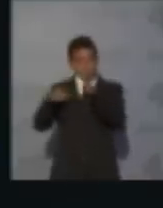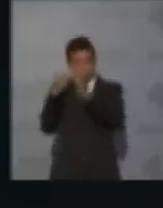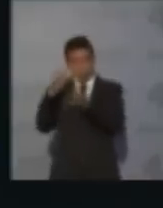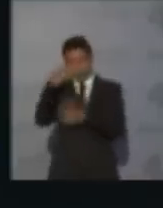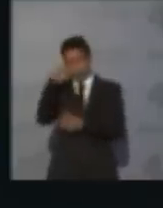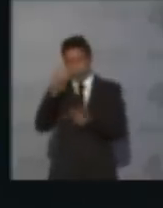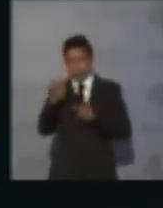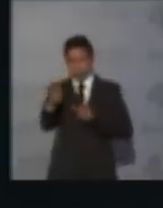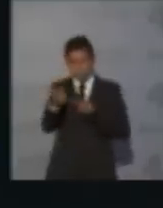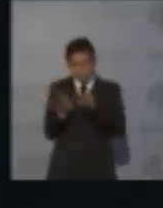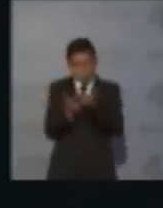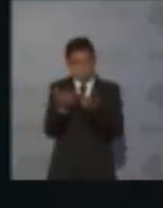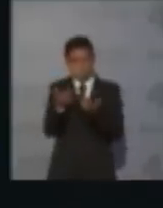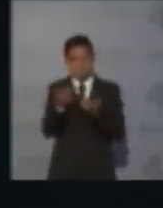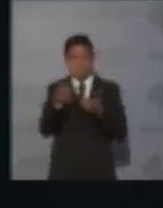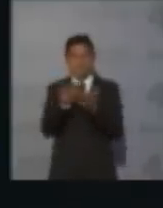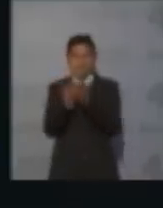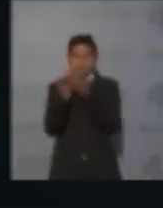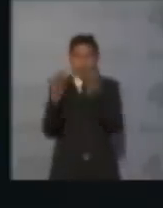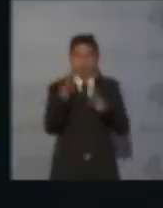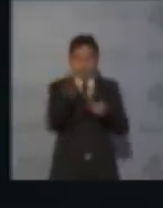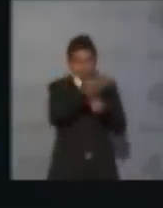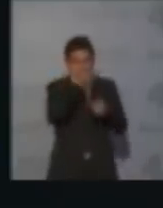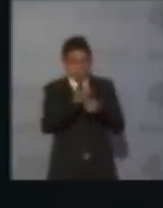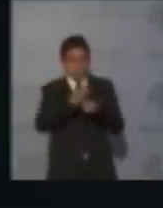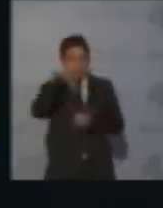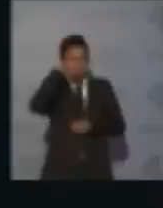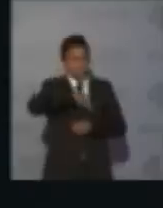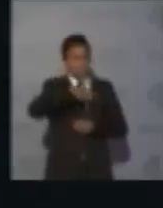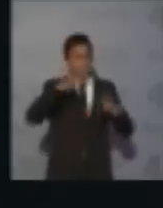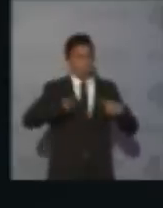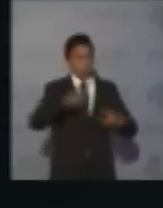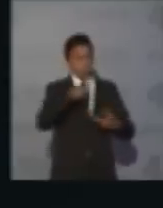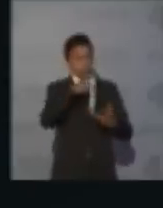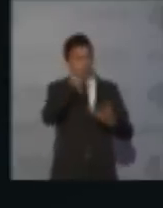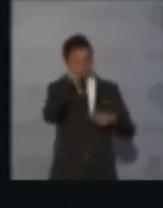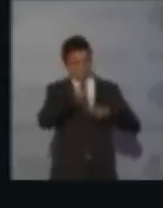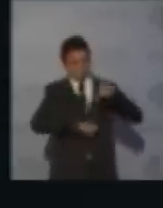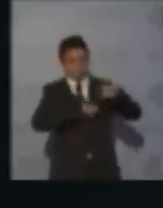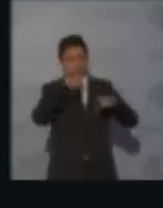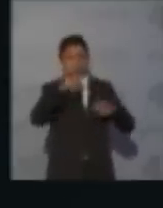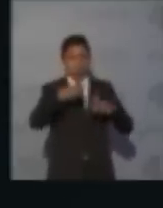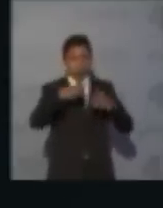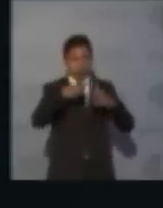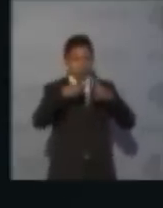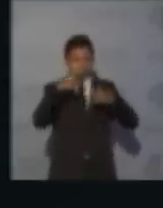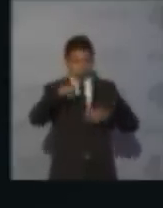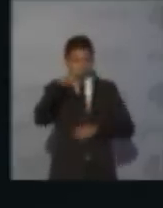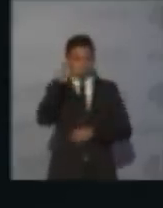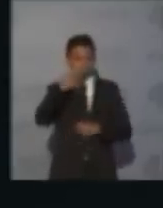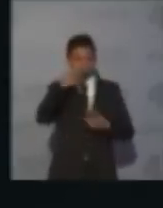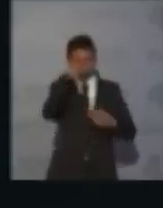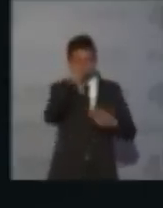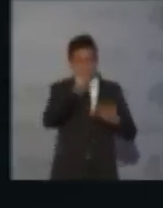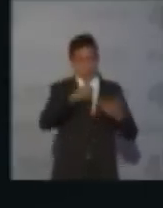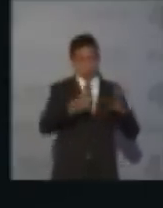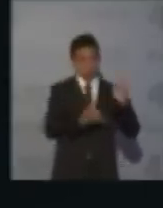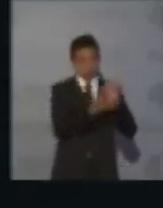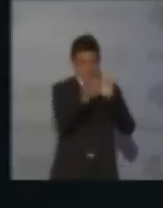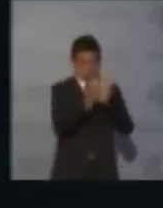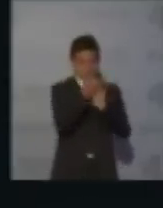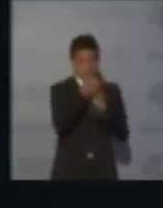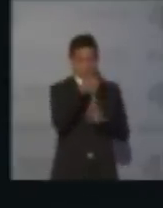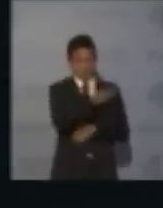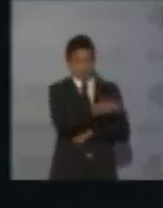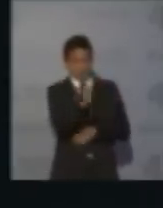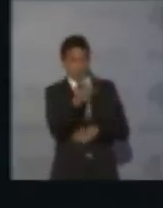día, pues como nunca se había presentado esa situación en los hospitales, se tiene seguridad privada, pero en los hospitales que están los más grandes, no en